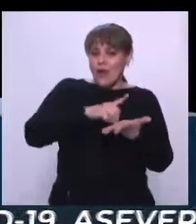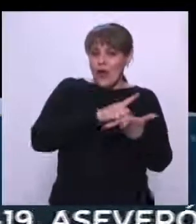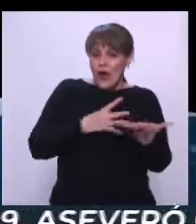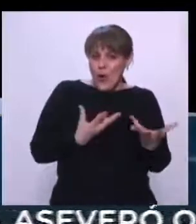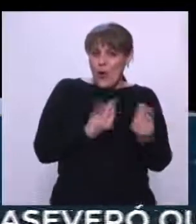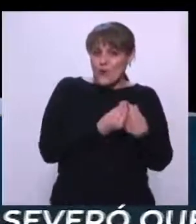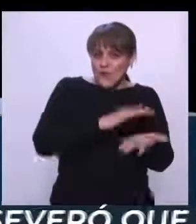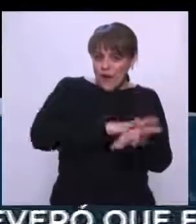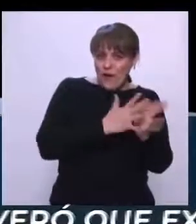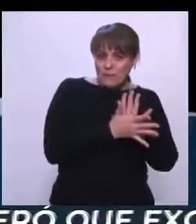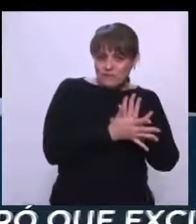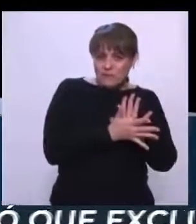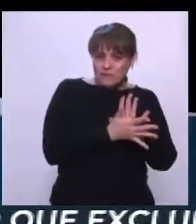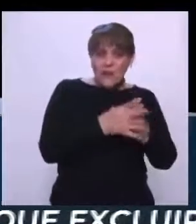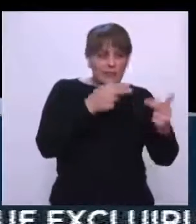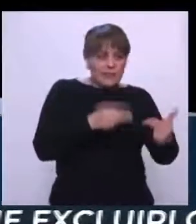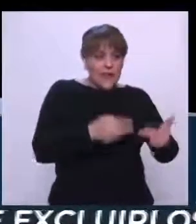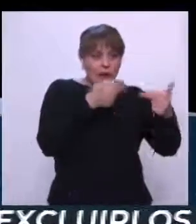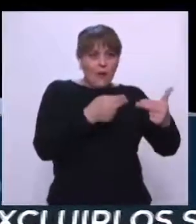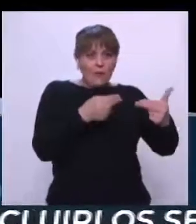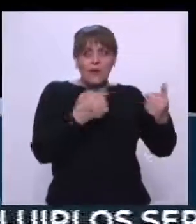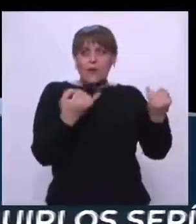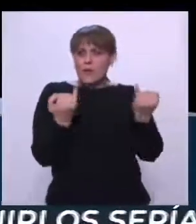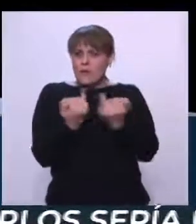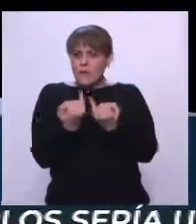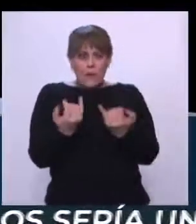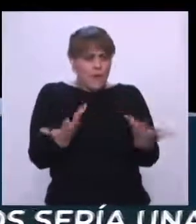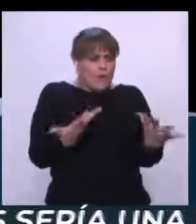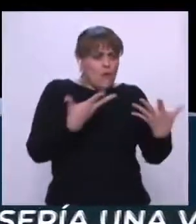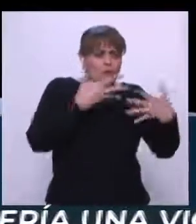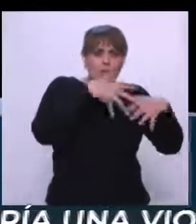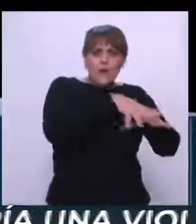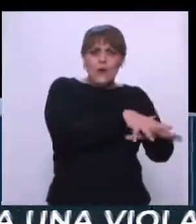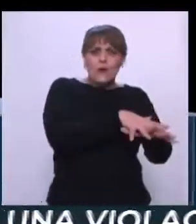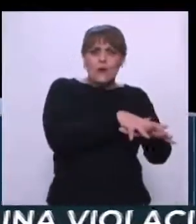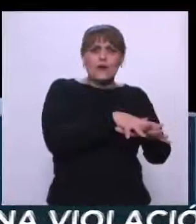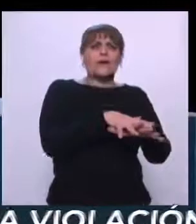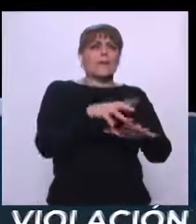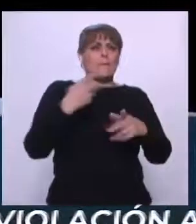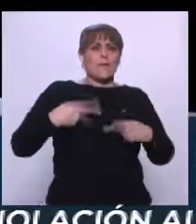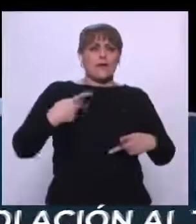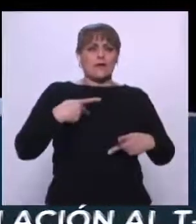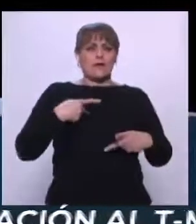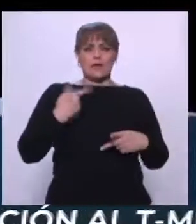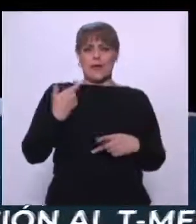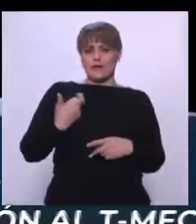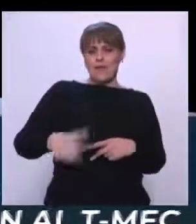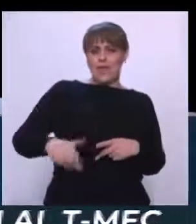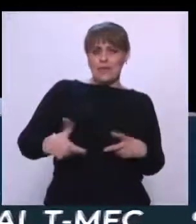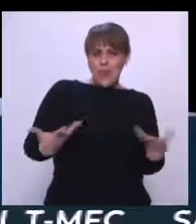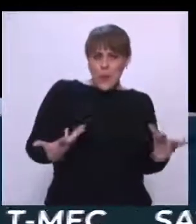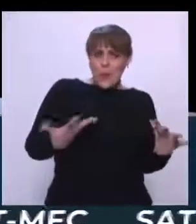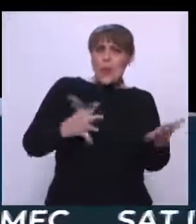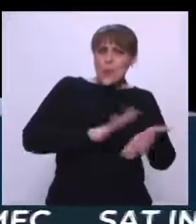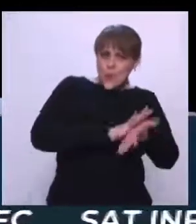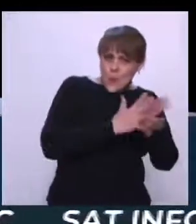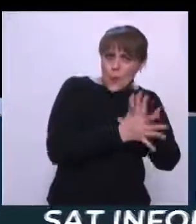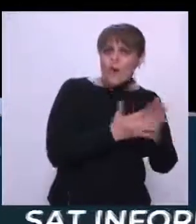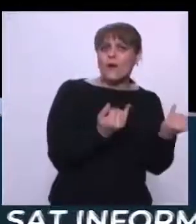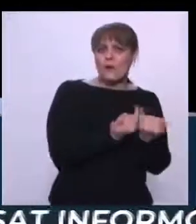estos negocios están unidos también al poder económico, están unidos a las grandes élites del país. Y por eso se entiende